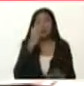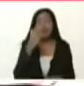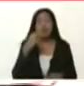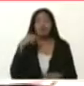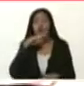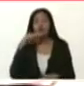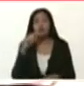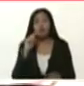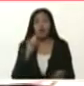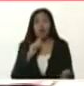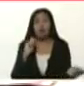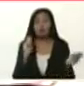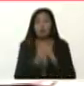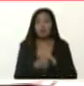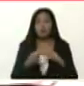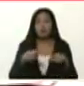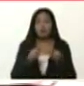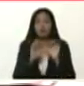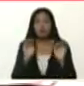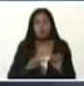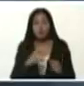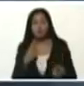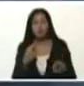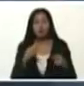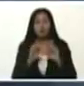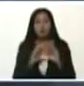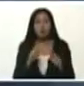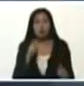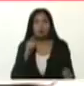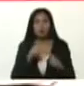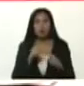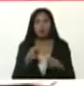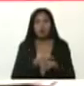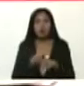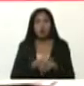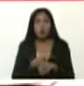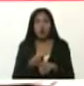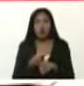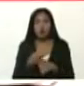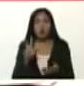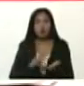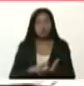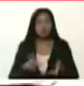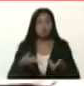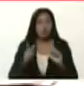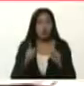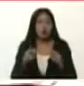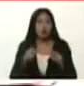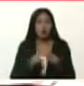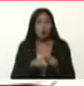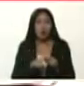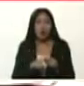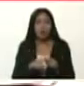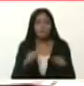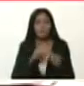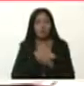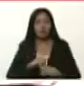transferir estas industrias en alianza directa con las gobernaciones en